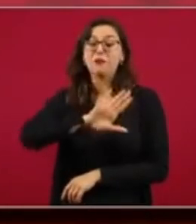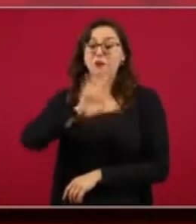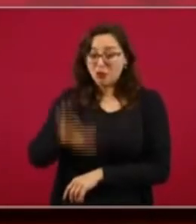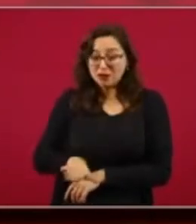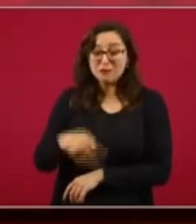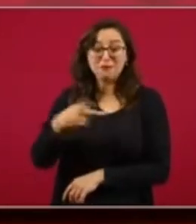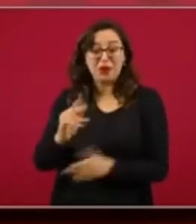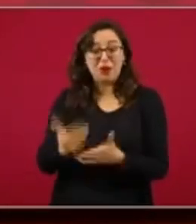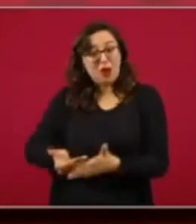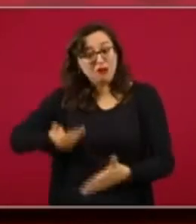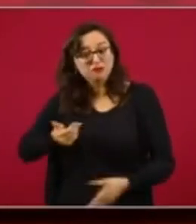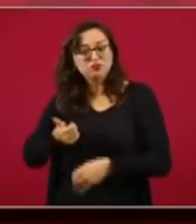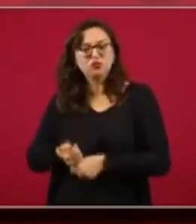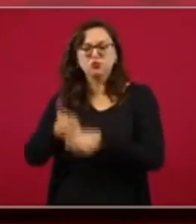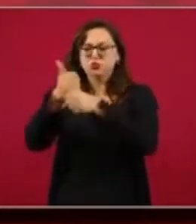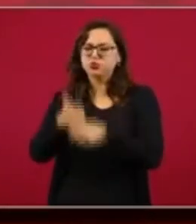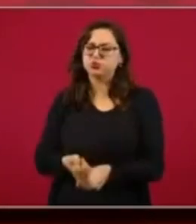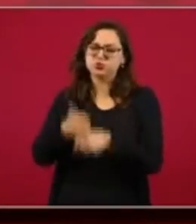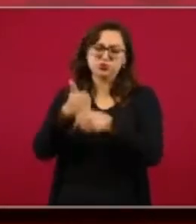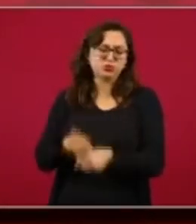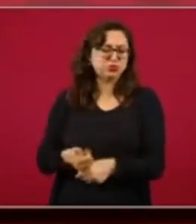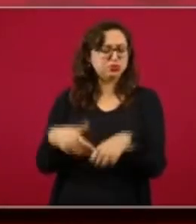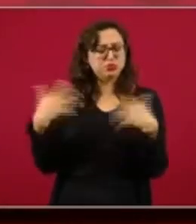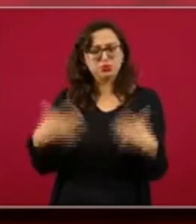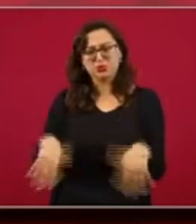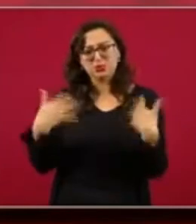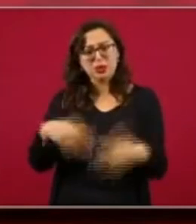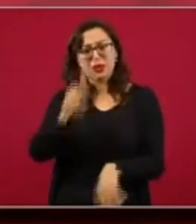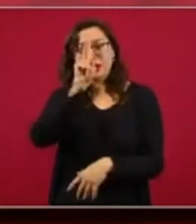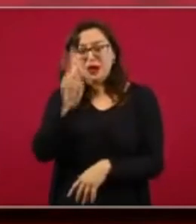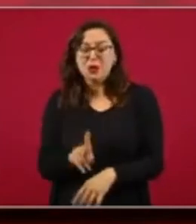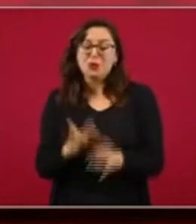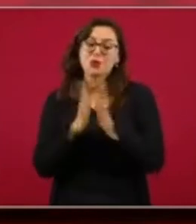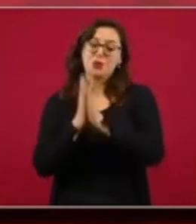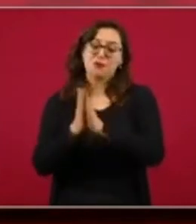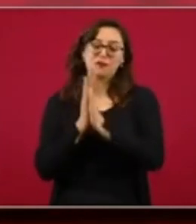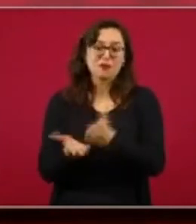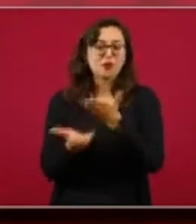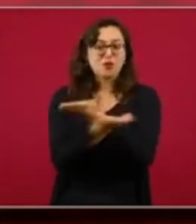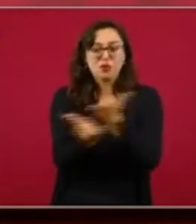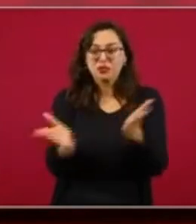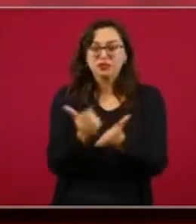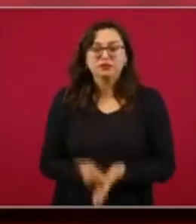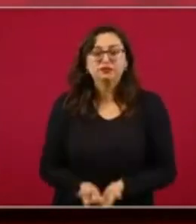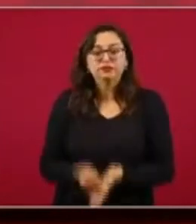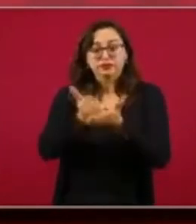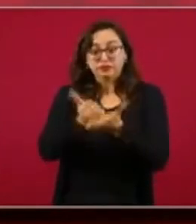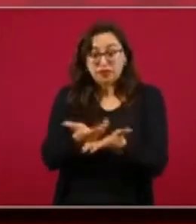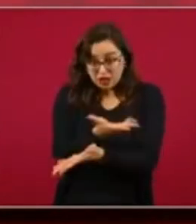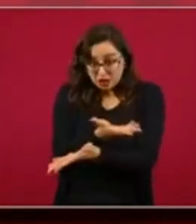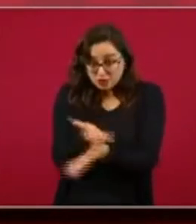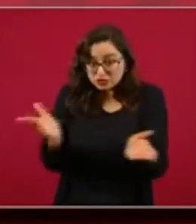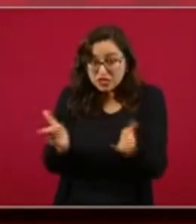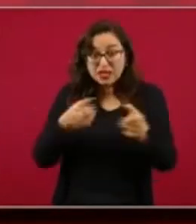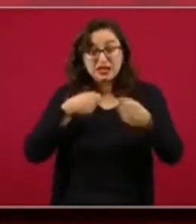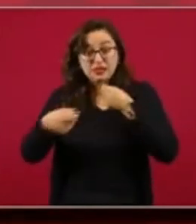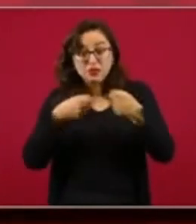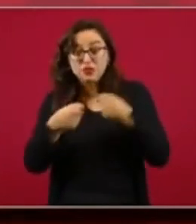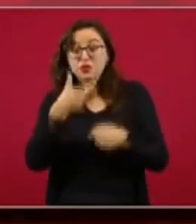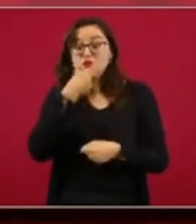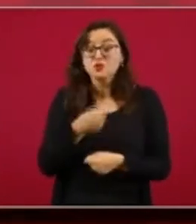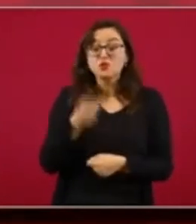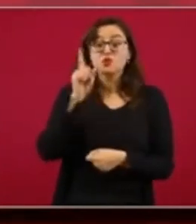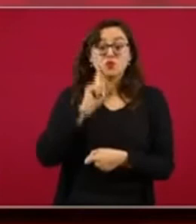tormentosa. Ayúdenos, por favor, comunicadores y comunicadoras, y el mensaje no se los digo solo a ustedes como reporteras y